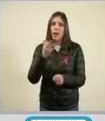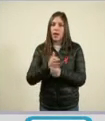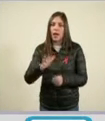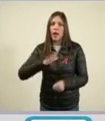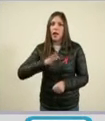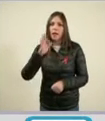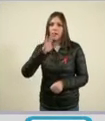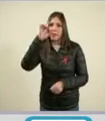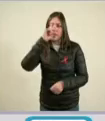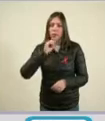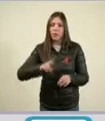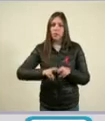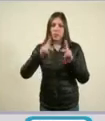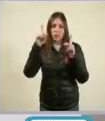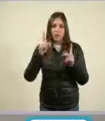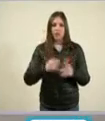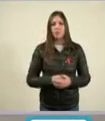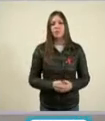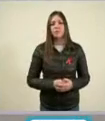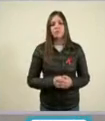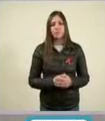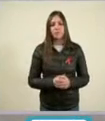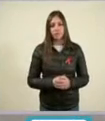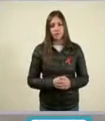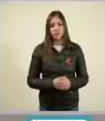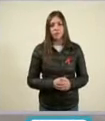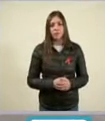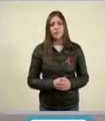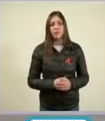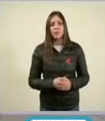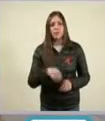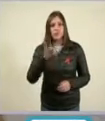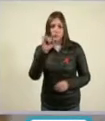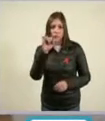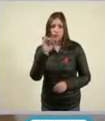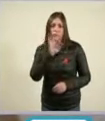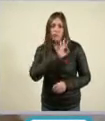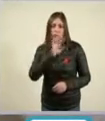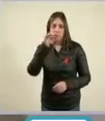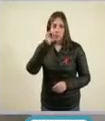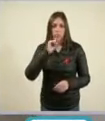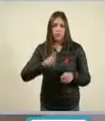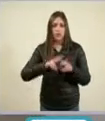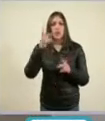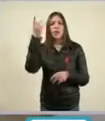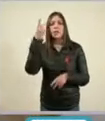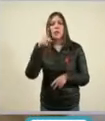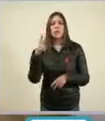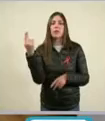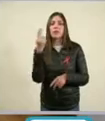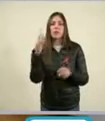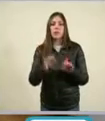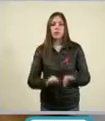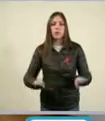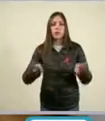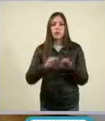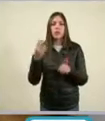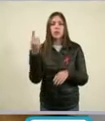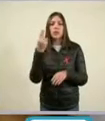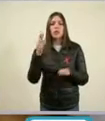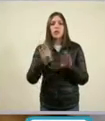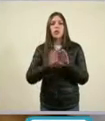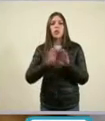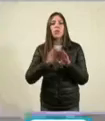existe eso. Por supuesto. Sin embargo, yo creo que sigue siendo muy importante defender el uso